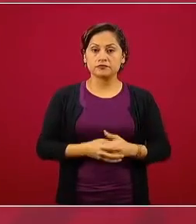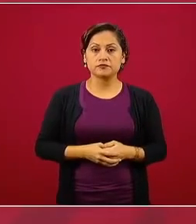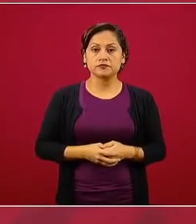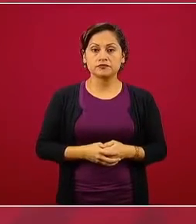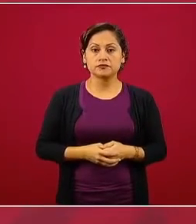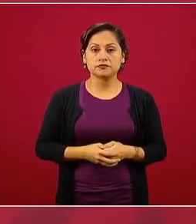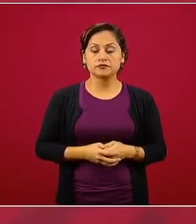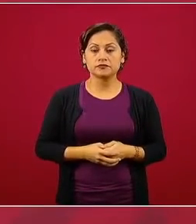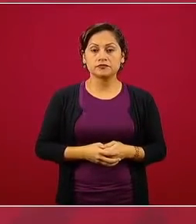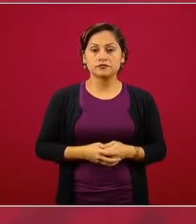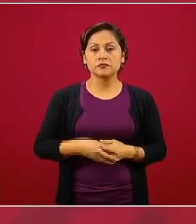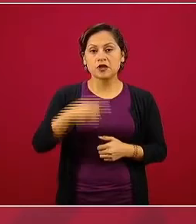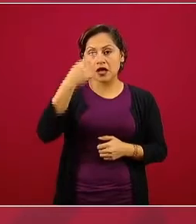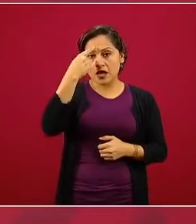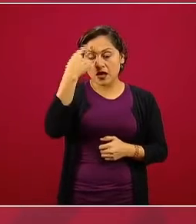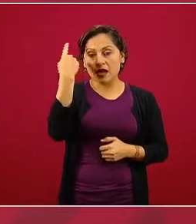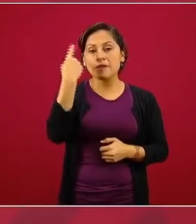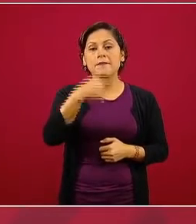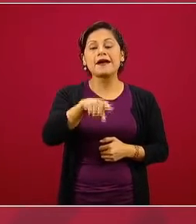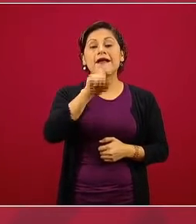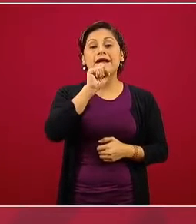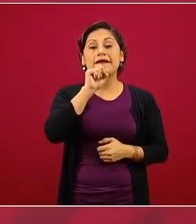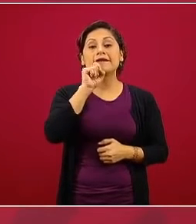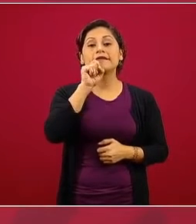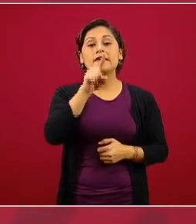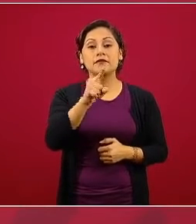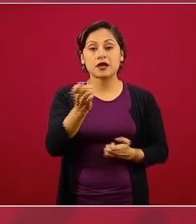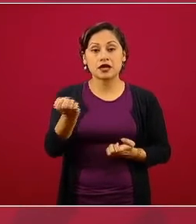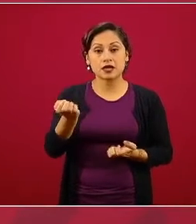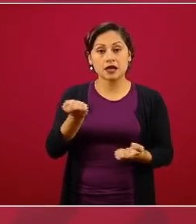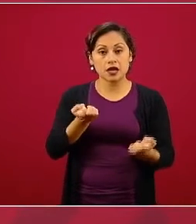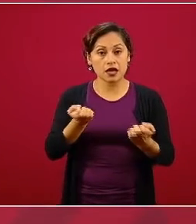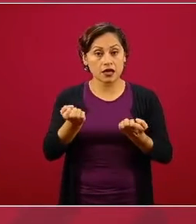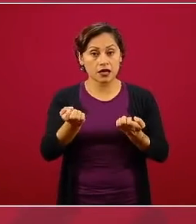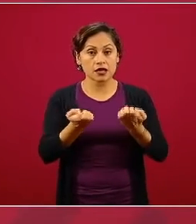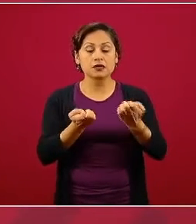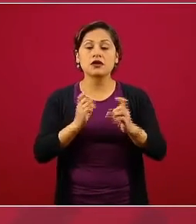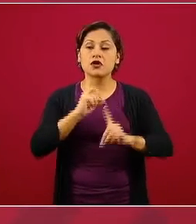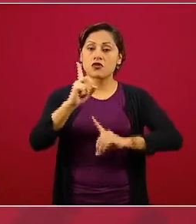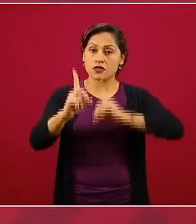del ejercicio físico y del deporte.